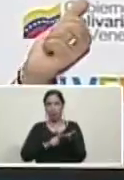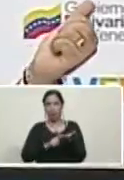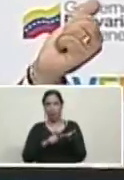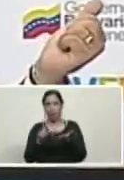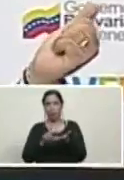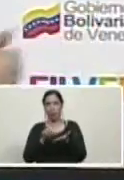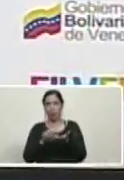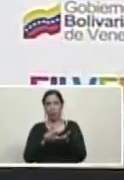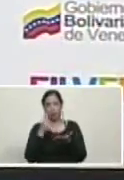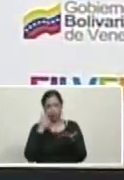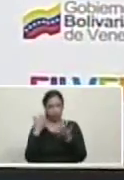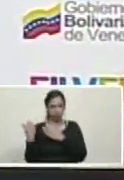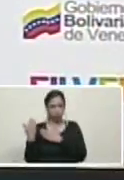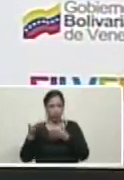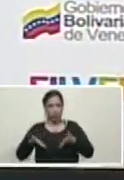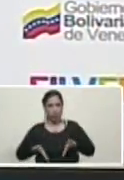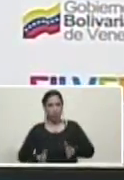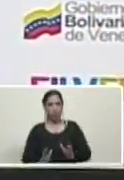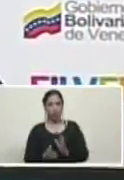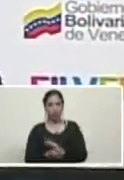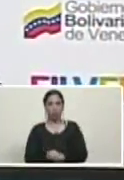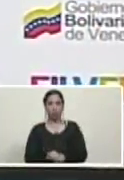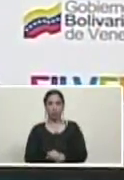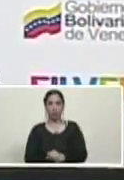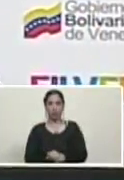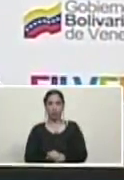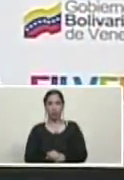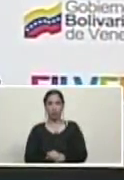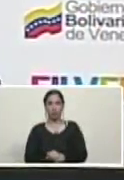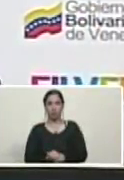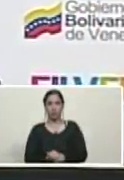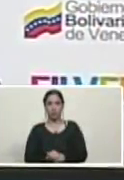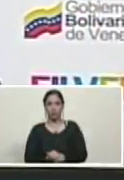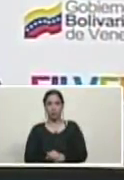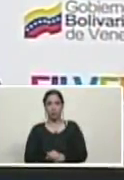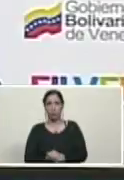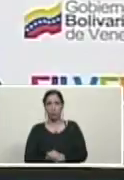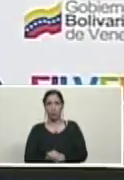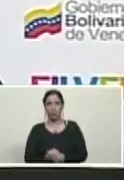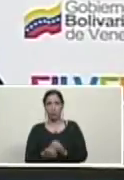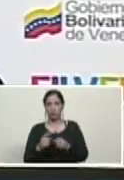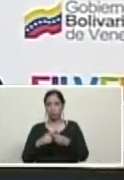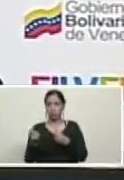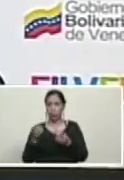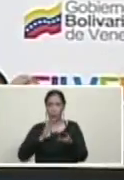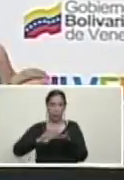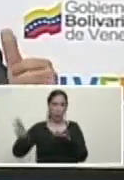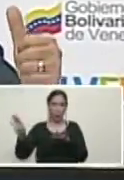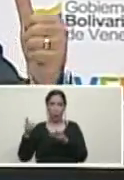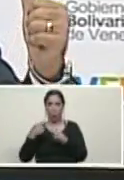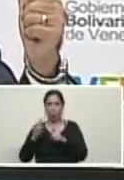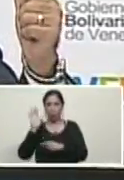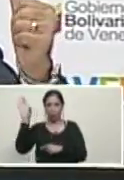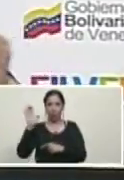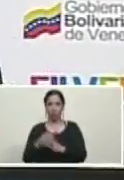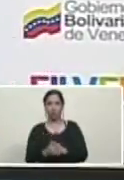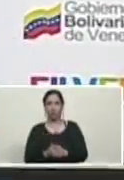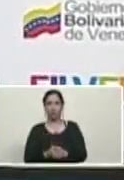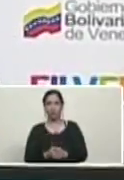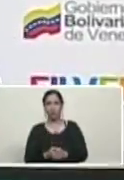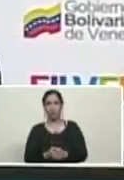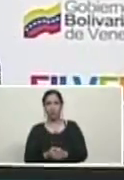saben que Raúl es nacido en Paraguay y fue expulsado junto a su padre por la dictadura de